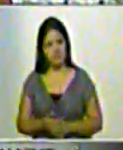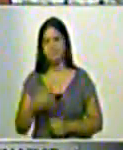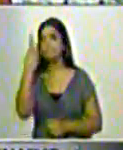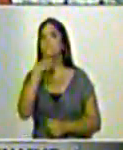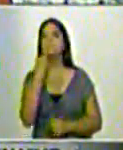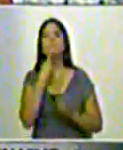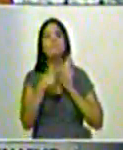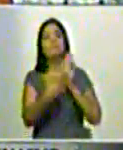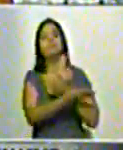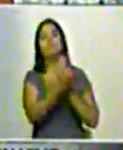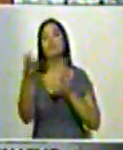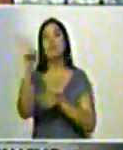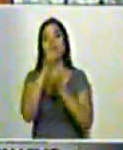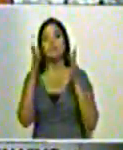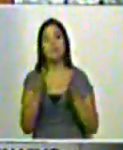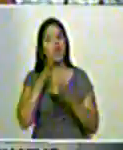país?